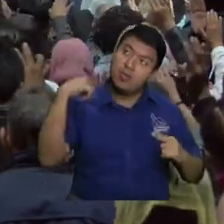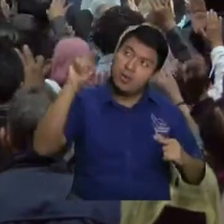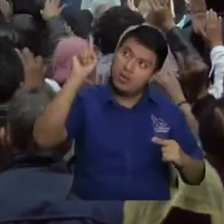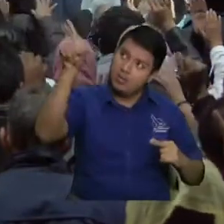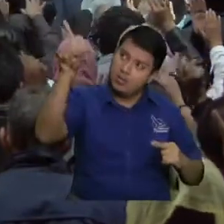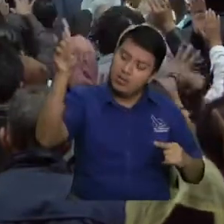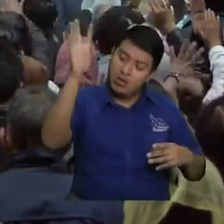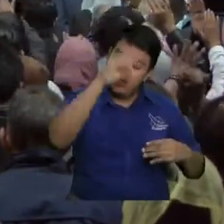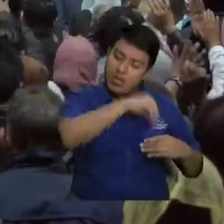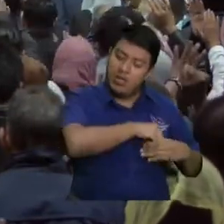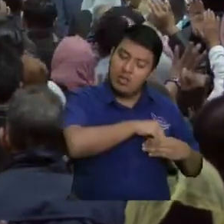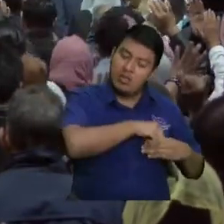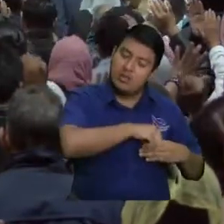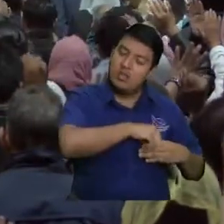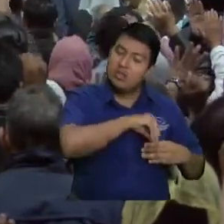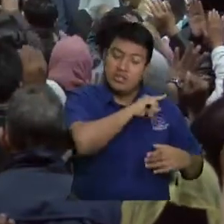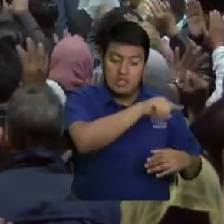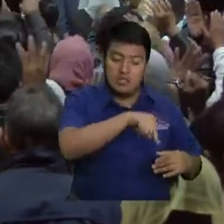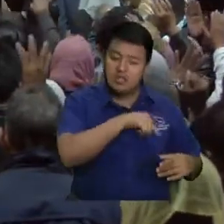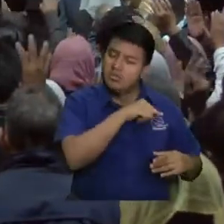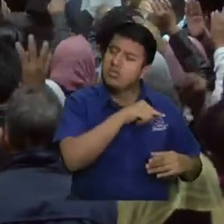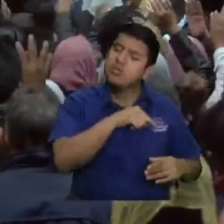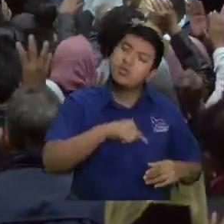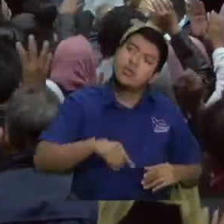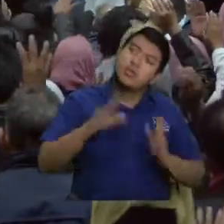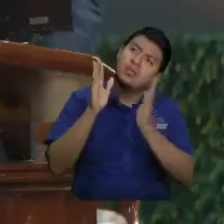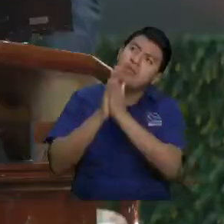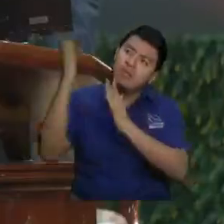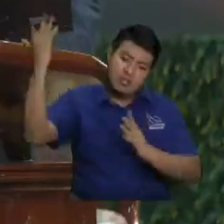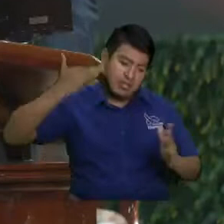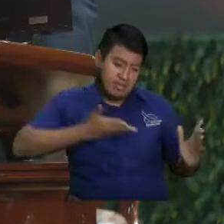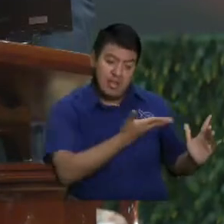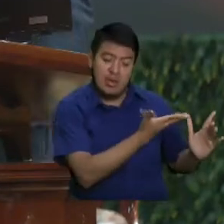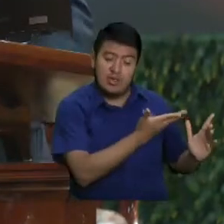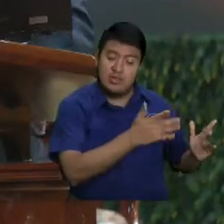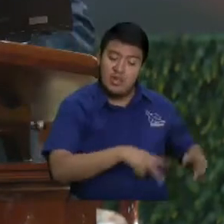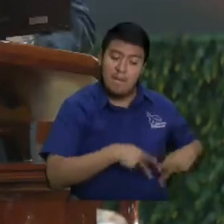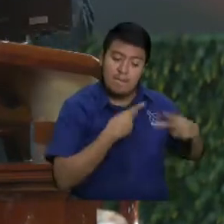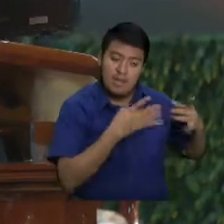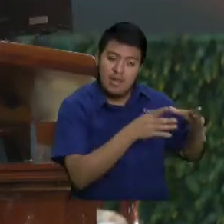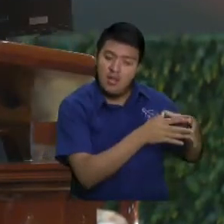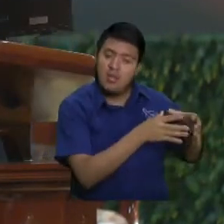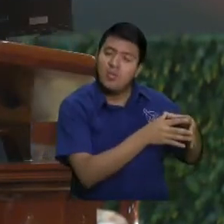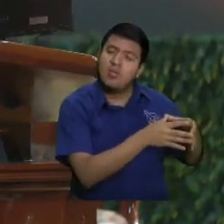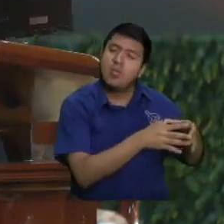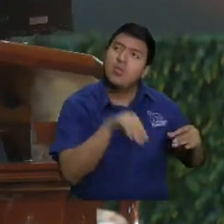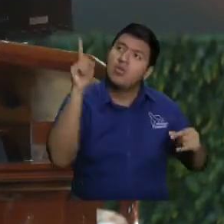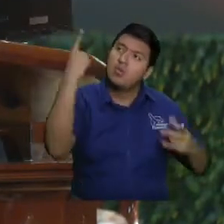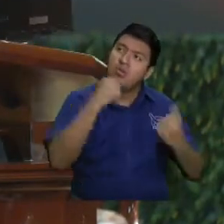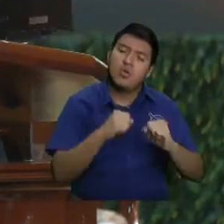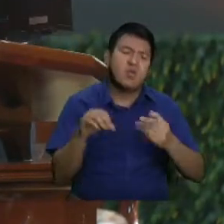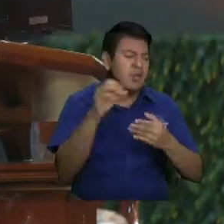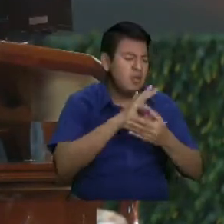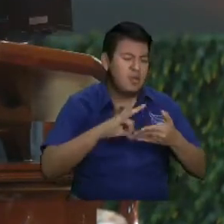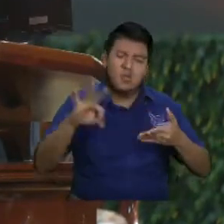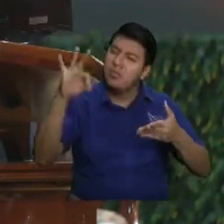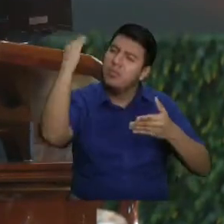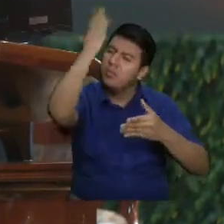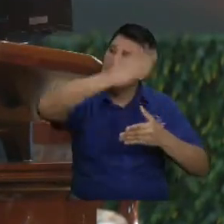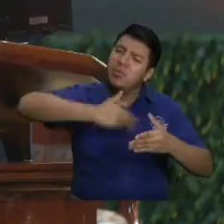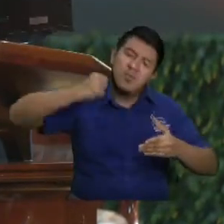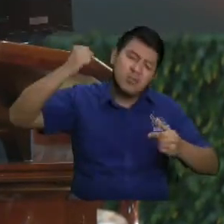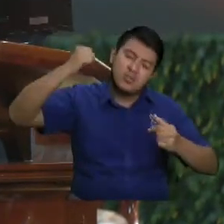Entra, Señor. Vivifica su espíritu, papito lindo, por favor. Haz una obra grandiosa en sus